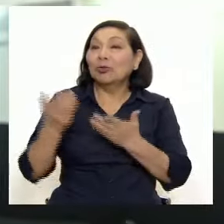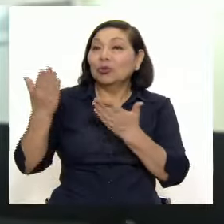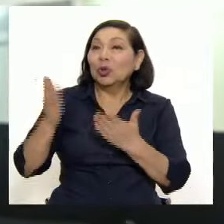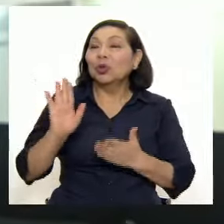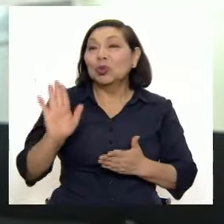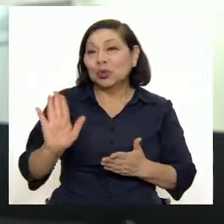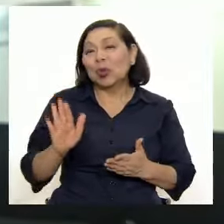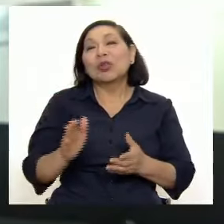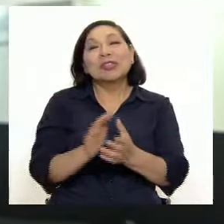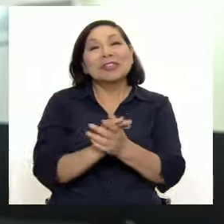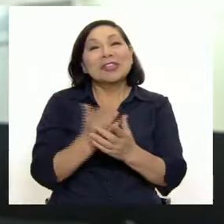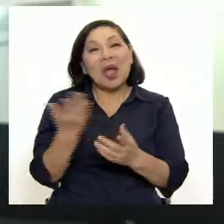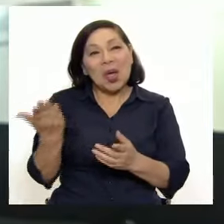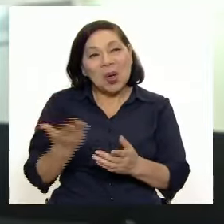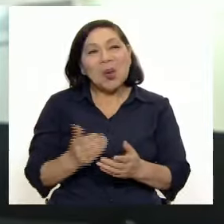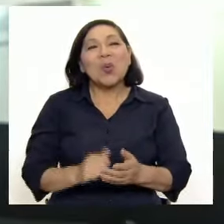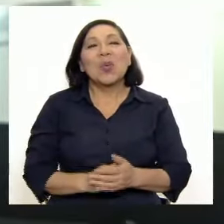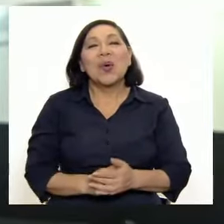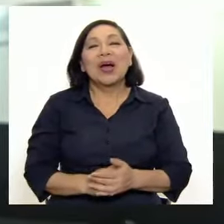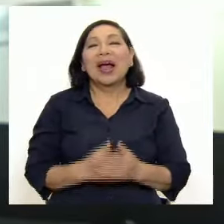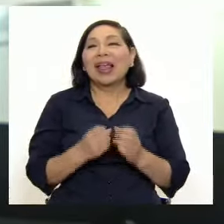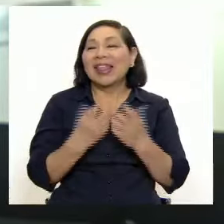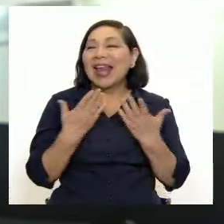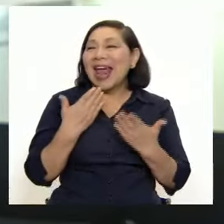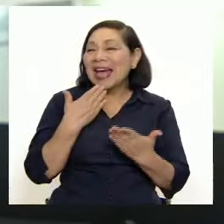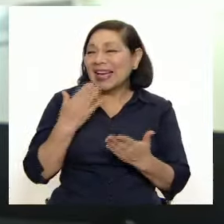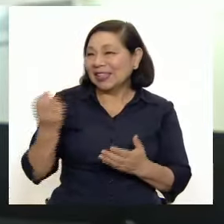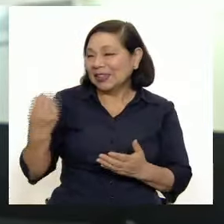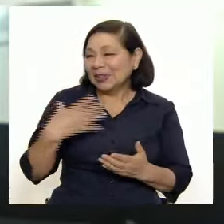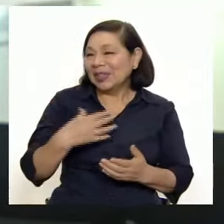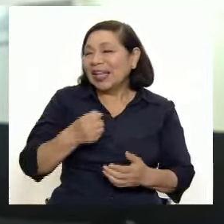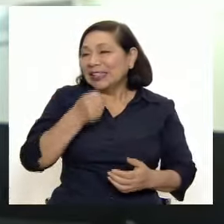recibir a su líder y saludarlo. Lo mismo pasa el día de hoy. Gracias por esta información, Ronnie Mellán.